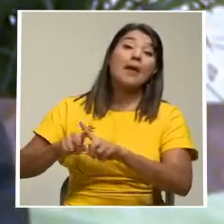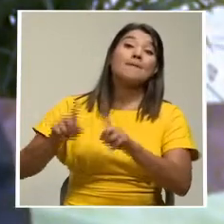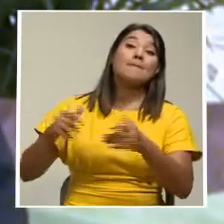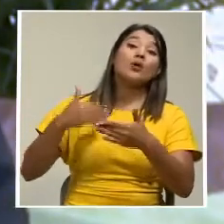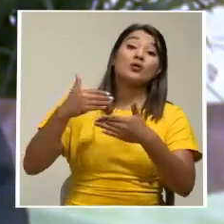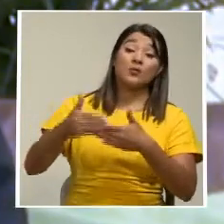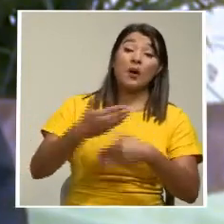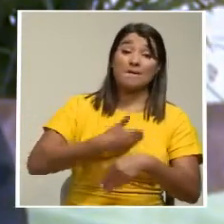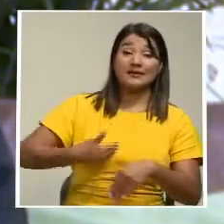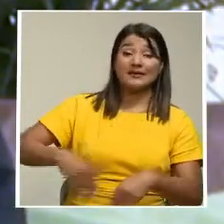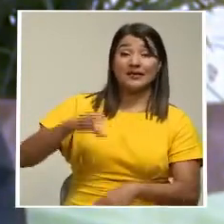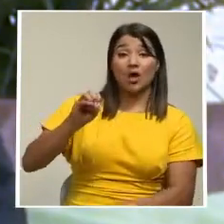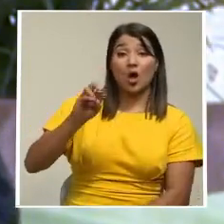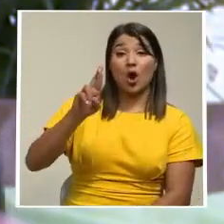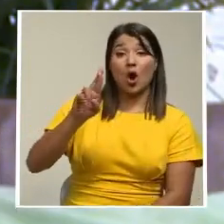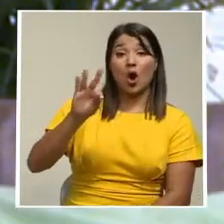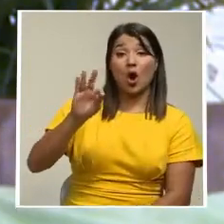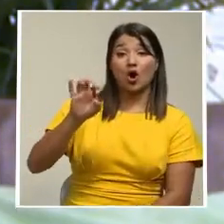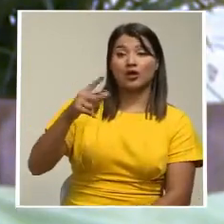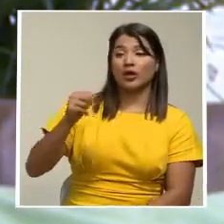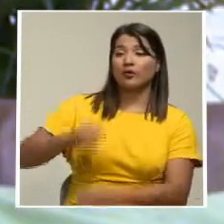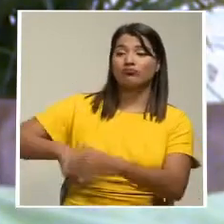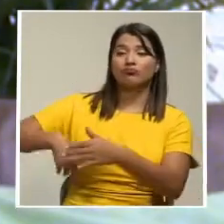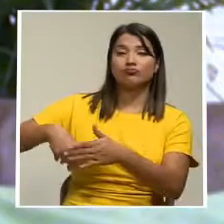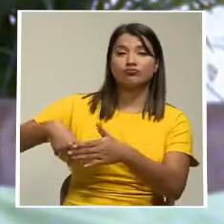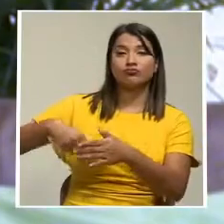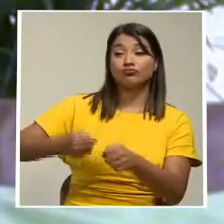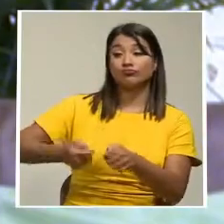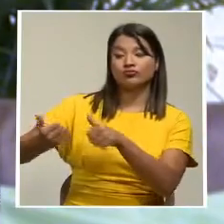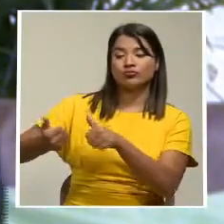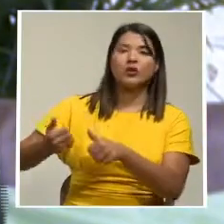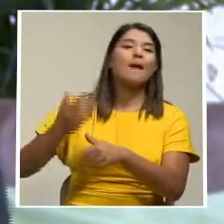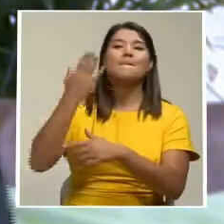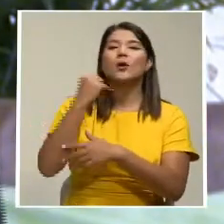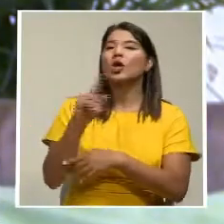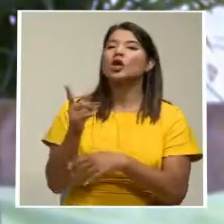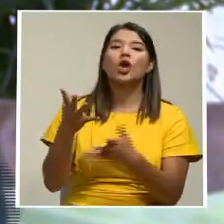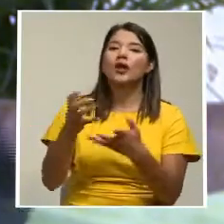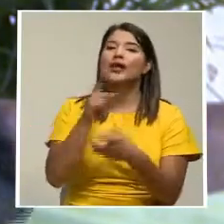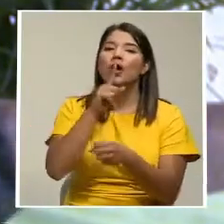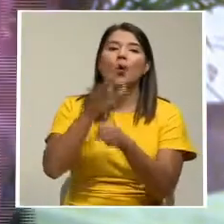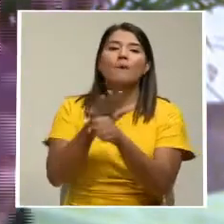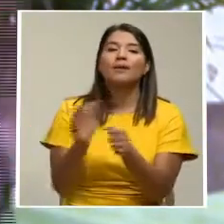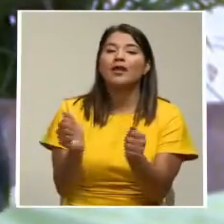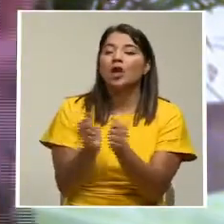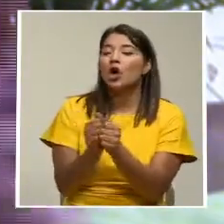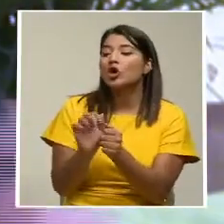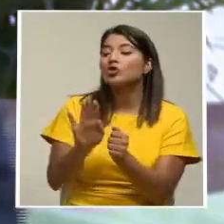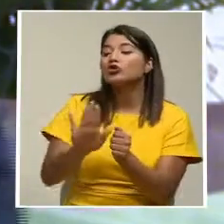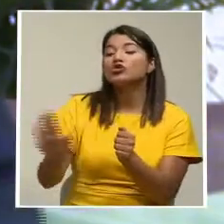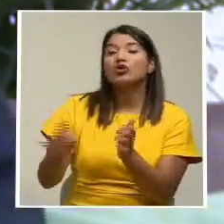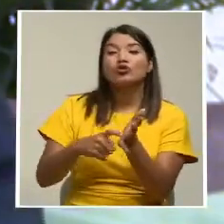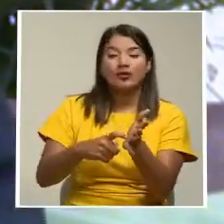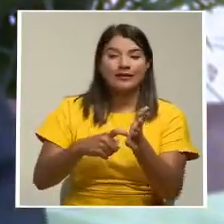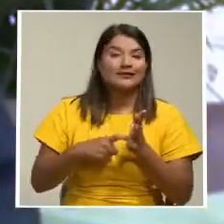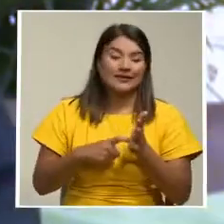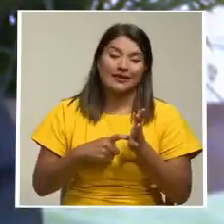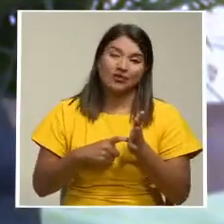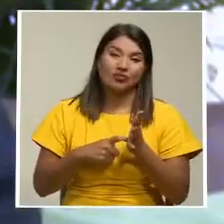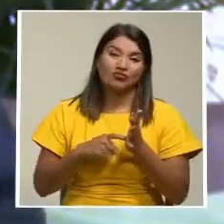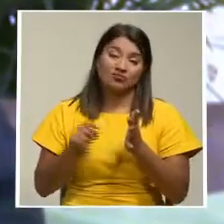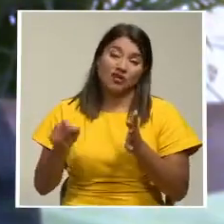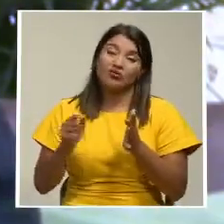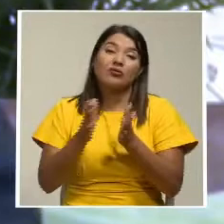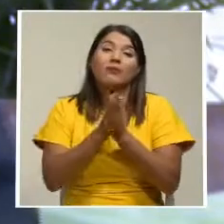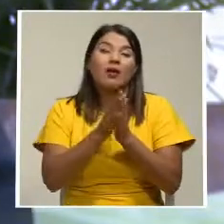Ortega porque Ortega no quería aceptar ninguna de las exigencias que se ponían en ese diálogo, que tenían que ver precisamente con el respeto a los